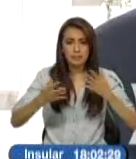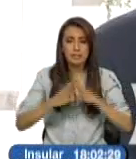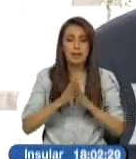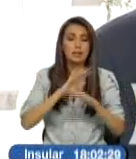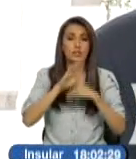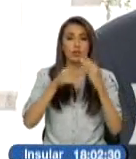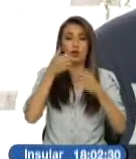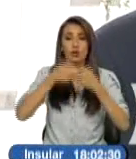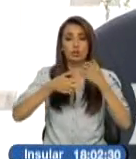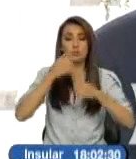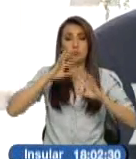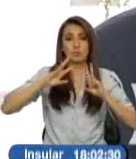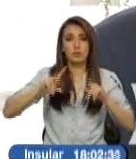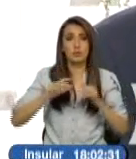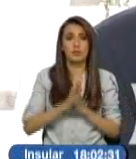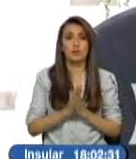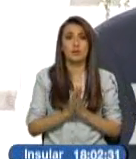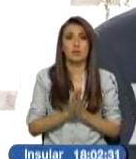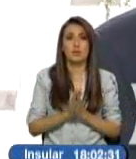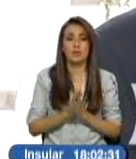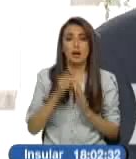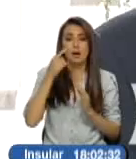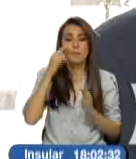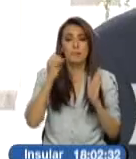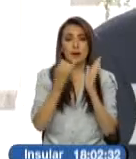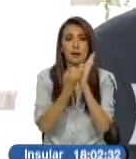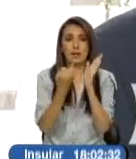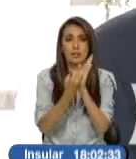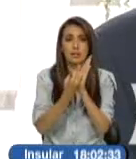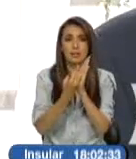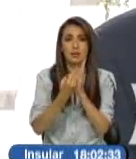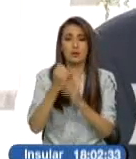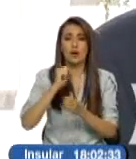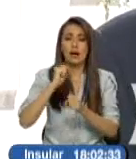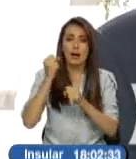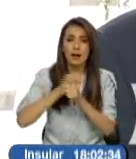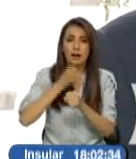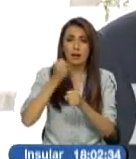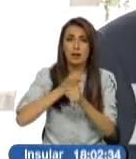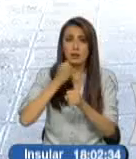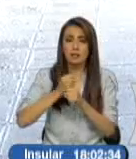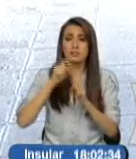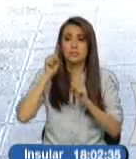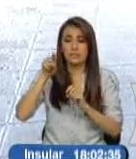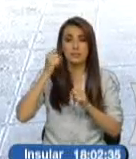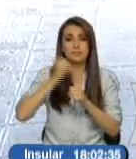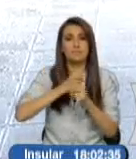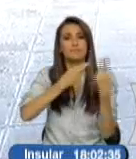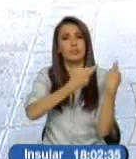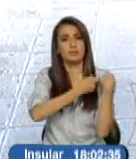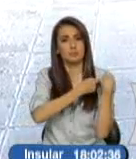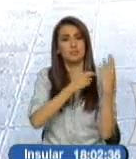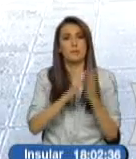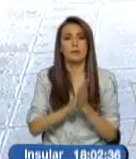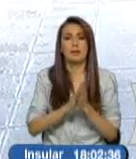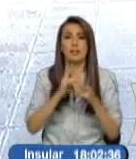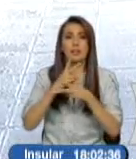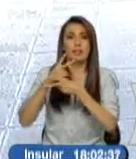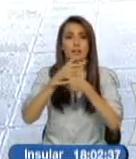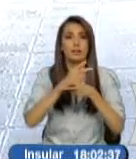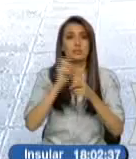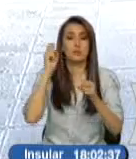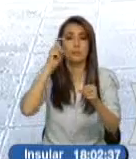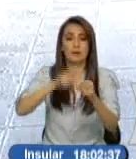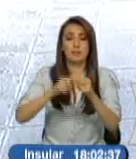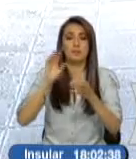el mejor contexto de seguridad para que fiscales y jueces hagan el trabajo que deben hacer. Desde el Consejo de Participación Ciudadana, organismo